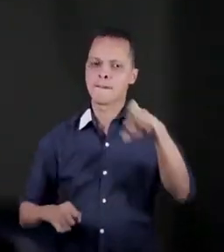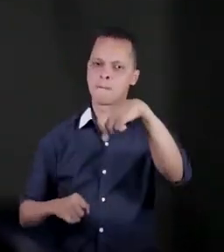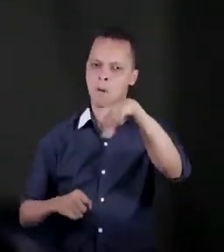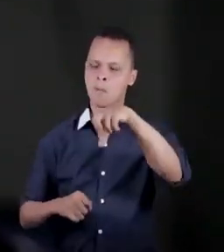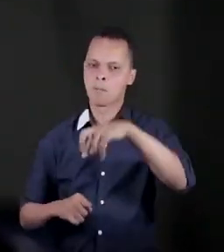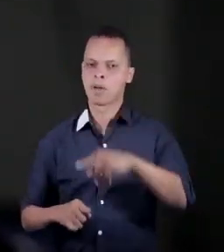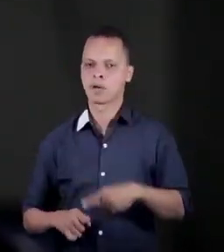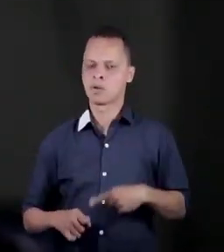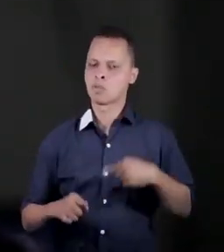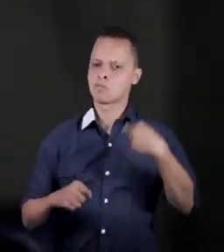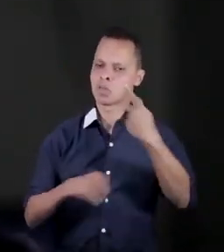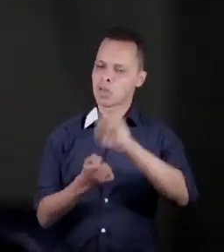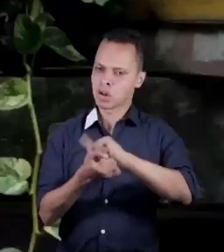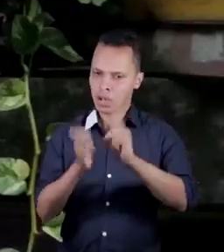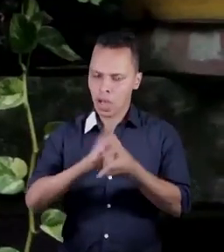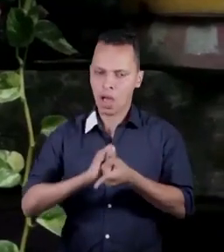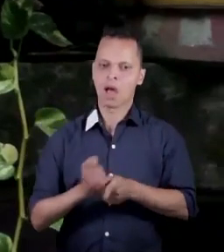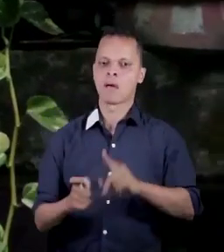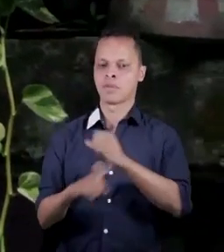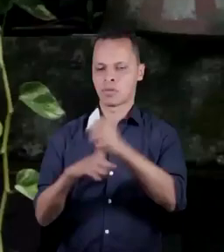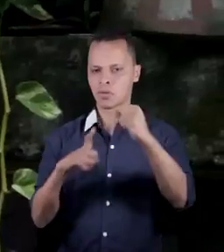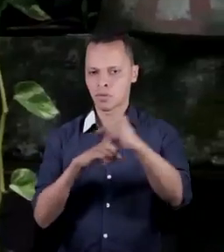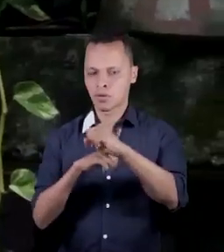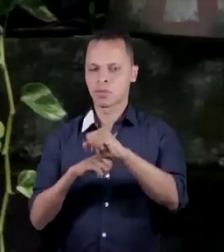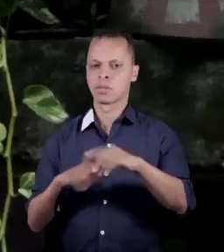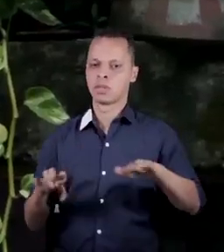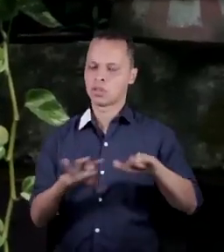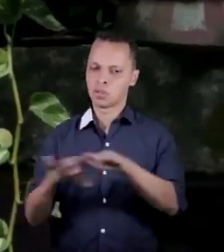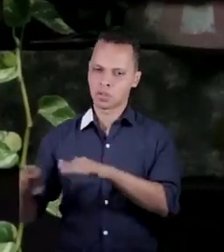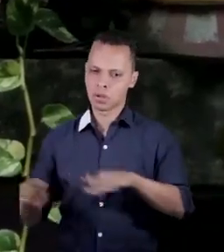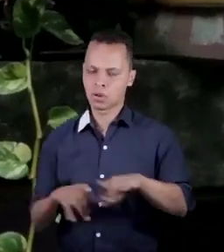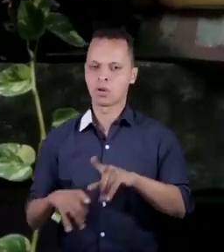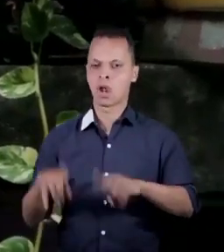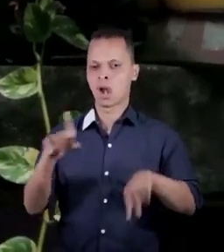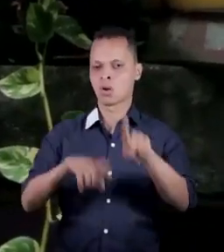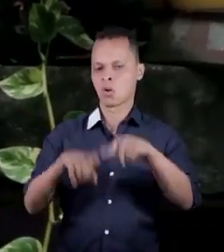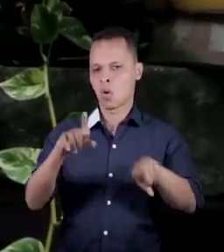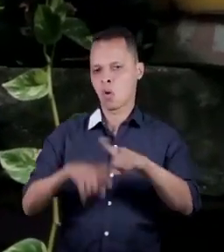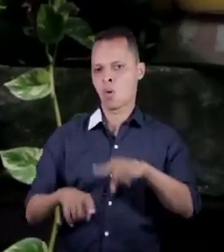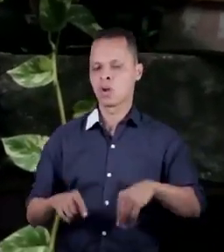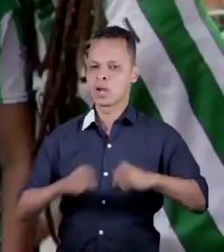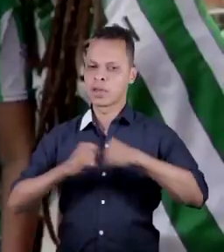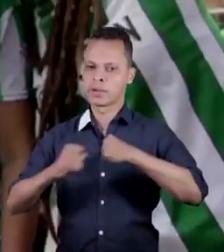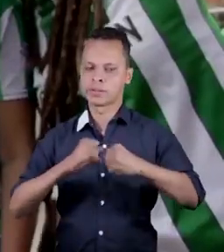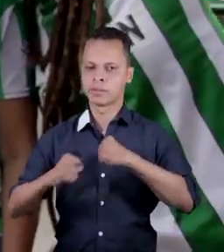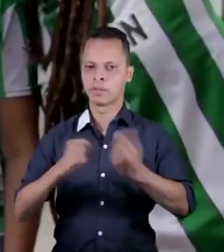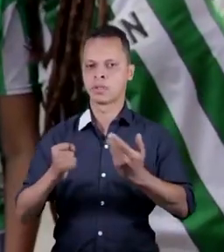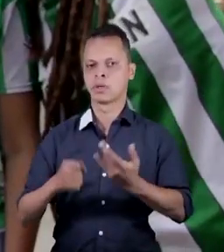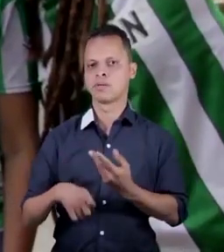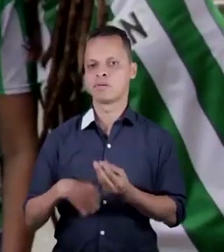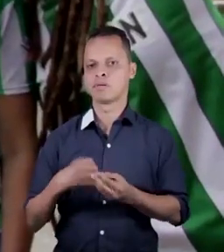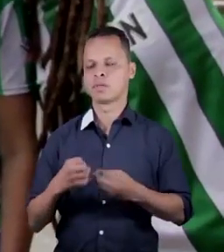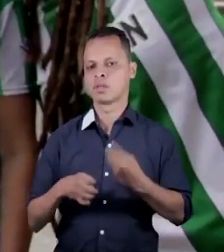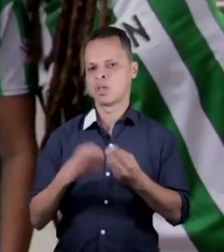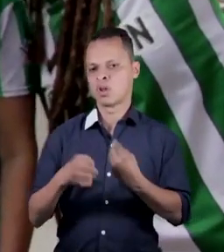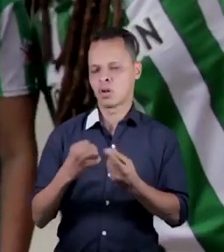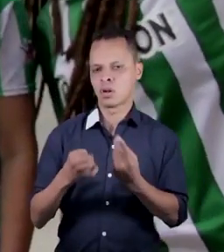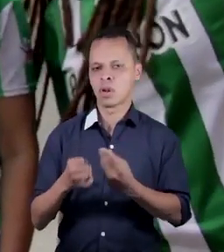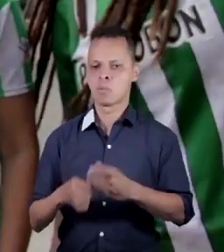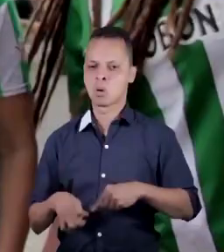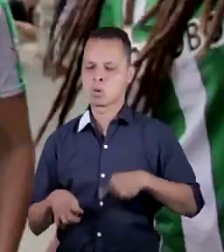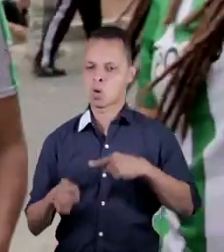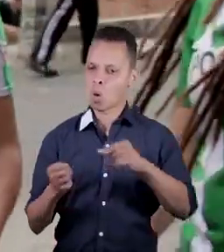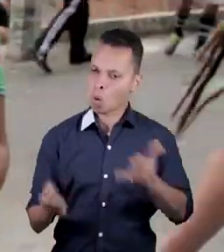popular que permita la transformación social de los territorios algunas de las actividades que hemos desarrollado ha sido como la que estamos realizando